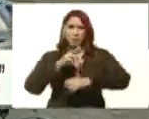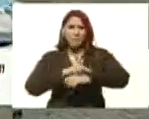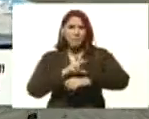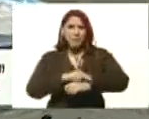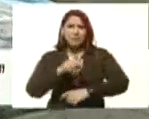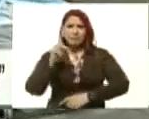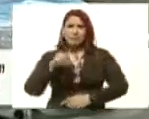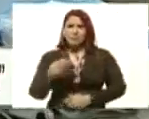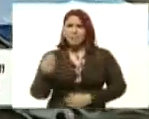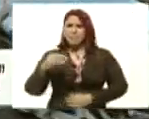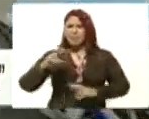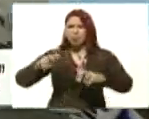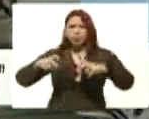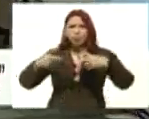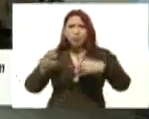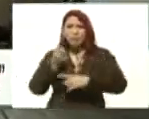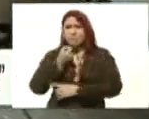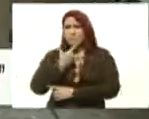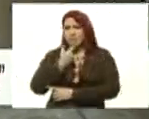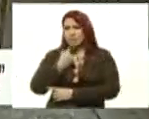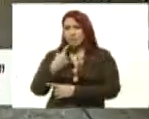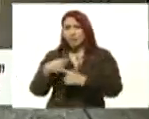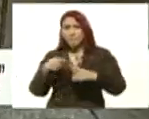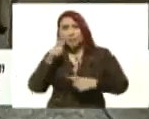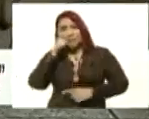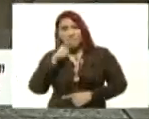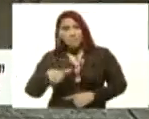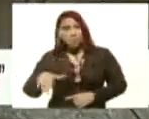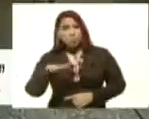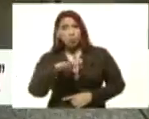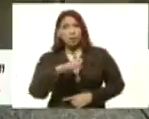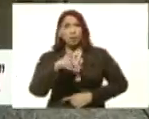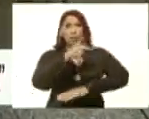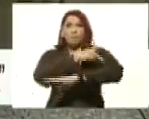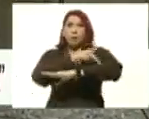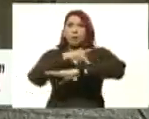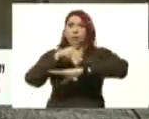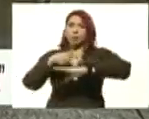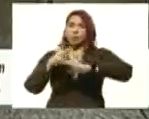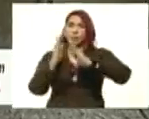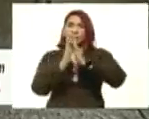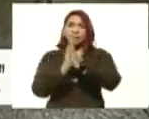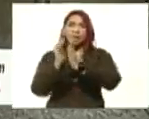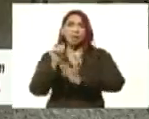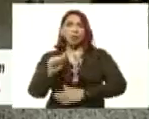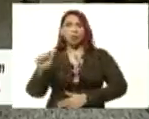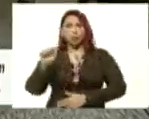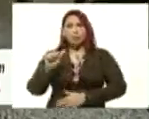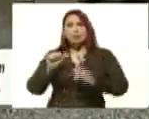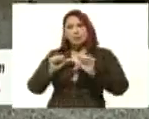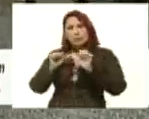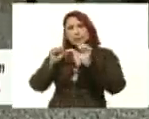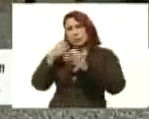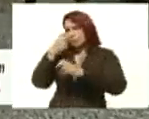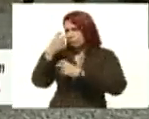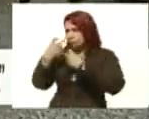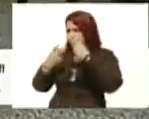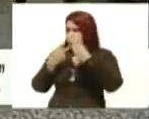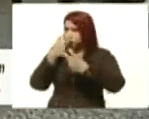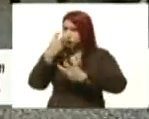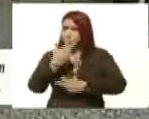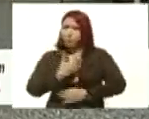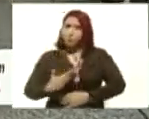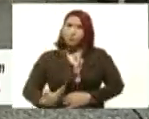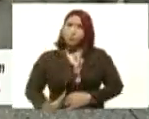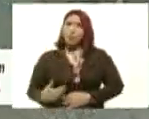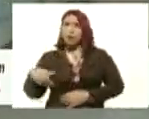la más moderna de las medicinas, para el pueblo de, para esta parroquia, para San Agustín. Vamos a seguir, presidente, caminando a